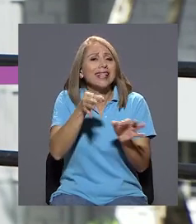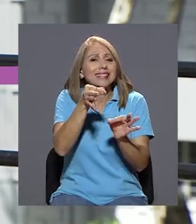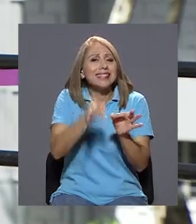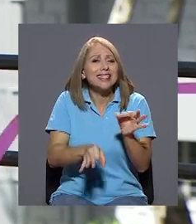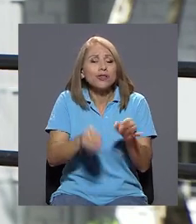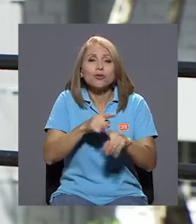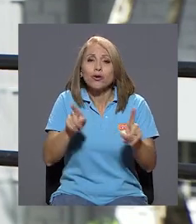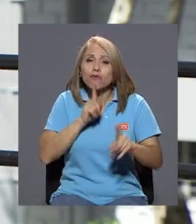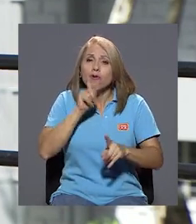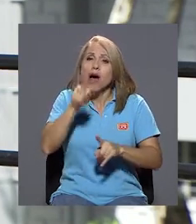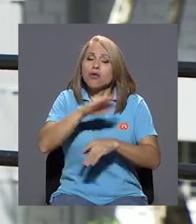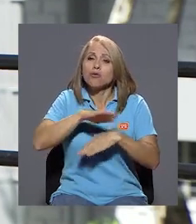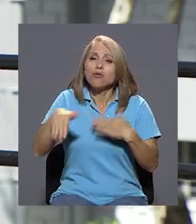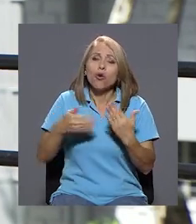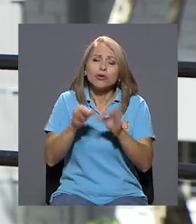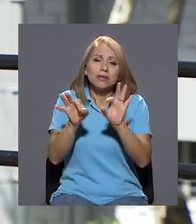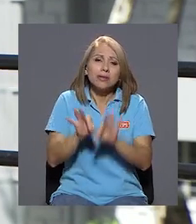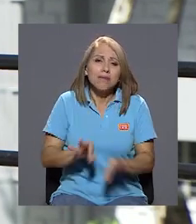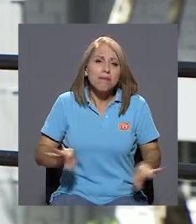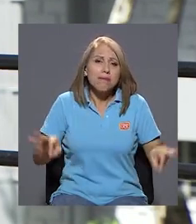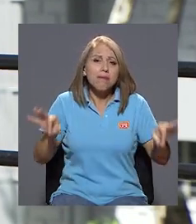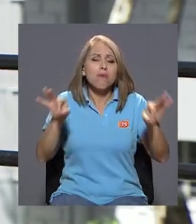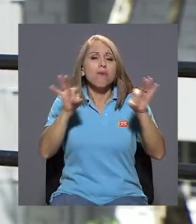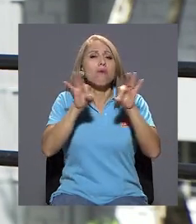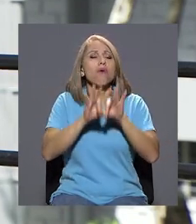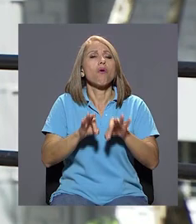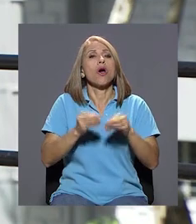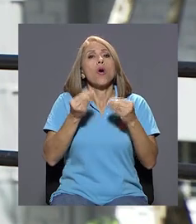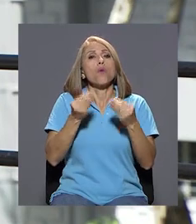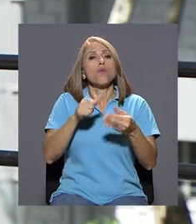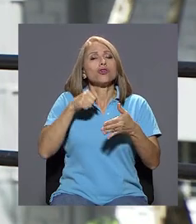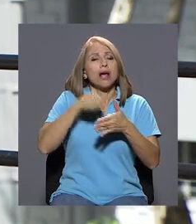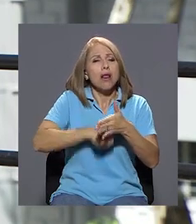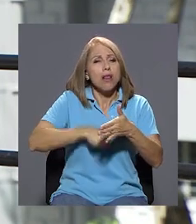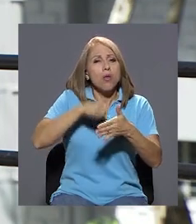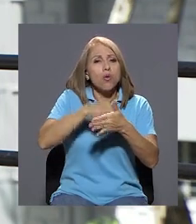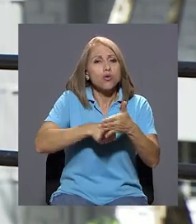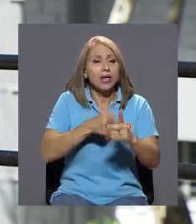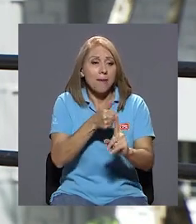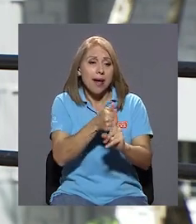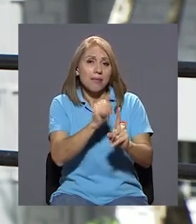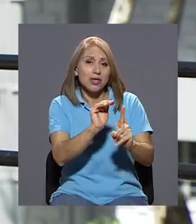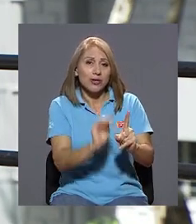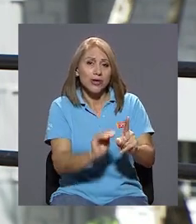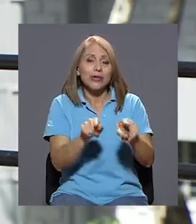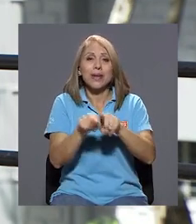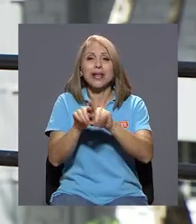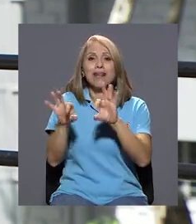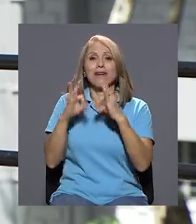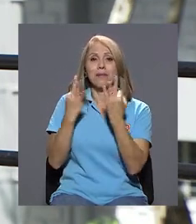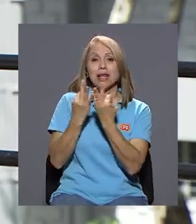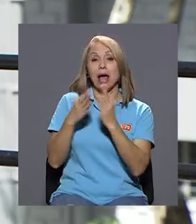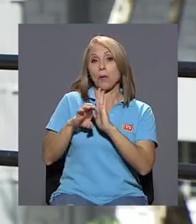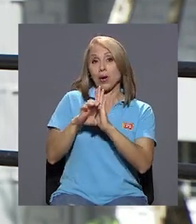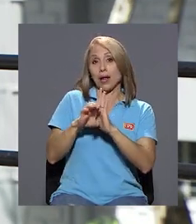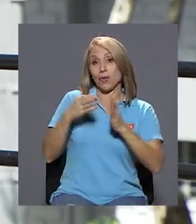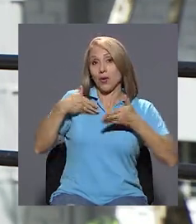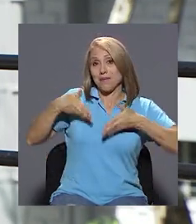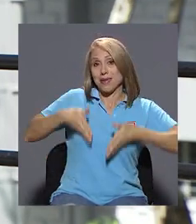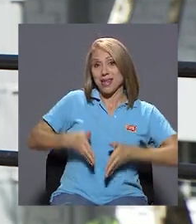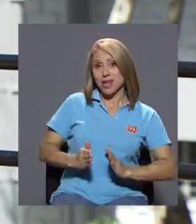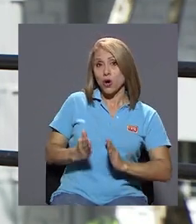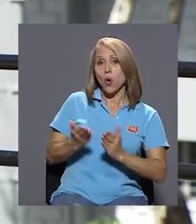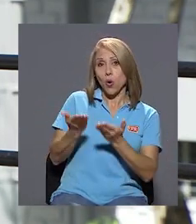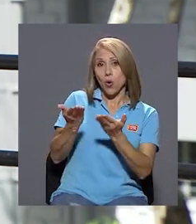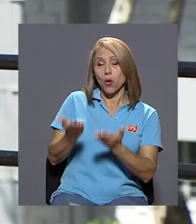sean, son súper importantes, son de mucha lucha para el niño y para la familia. Por ejemplo, yo veo reflejado